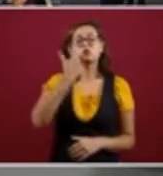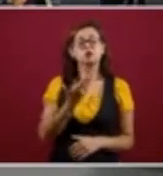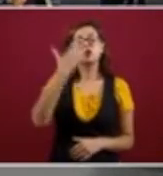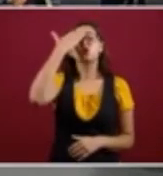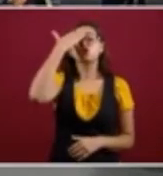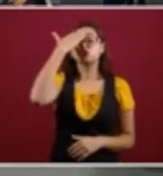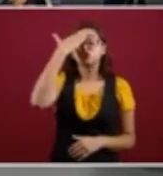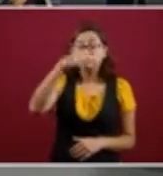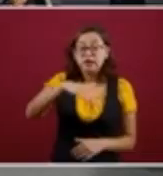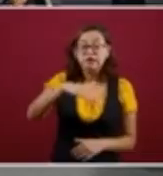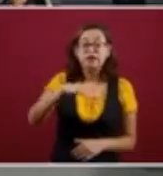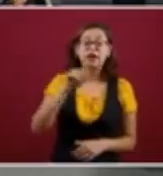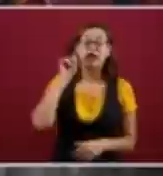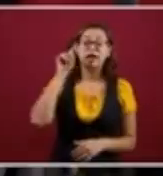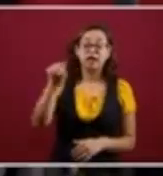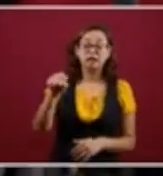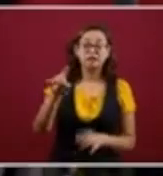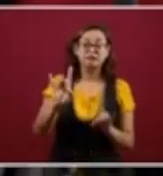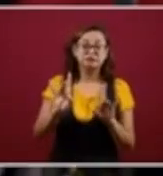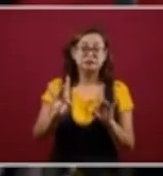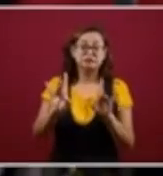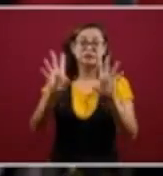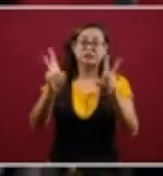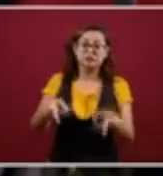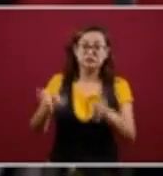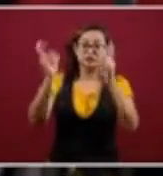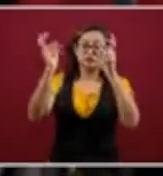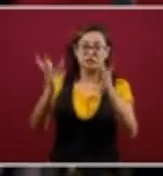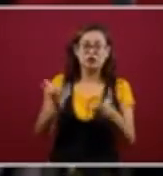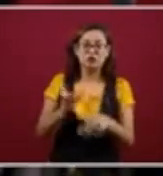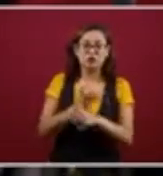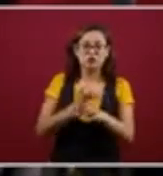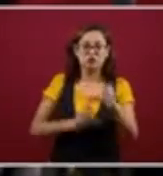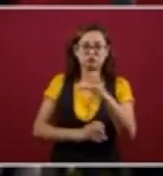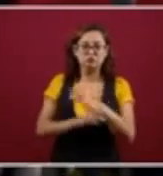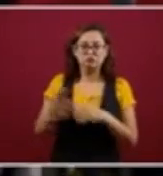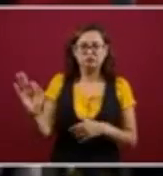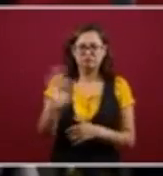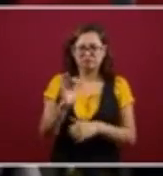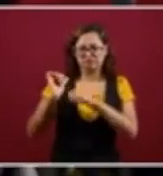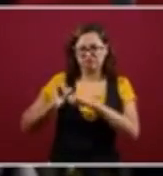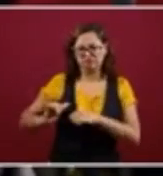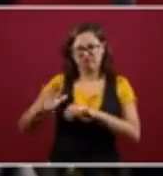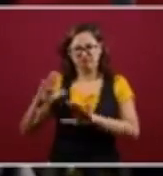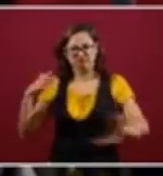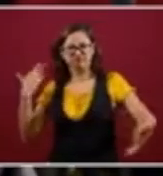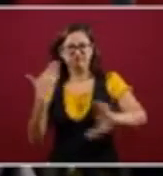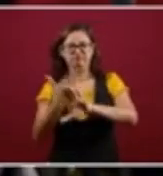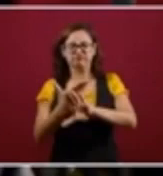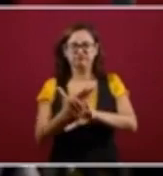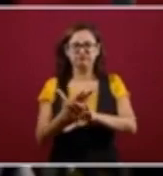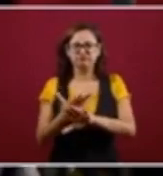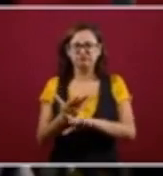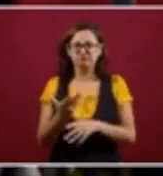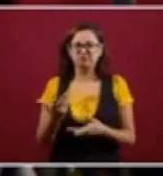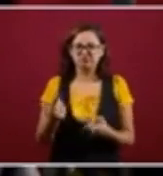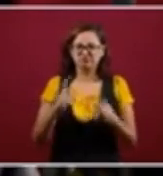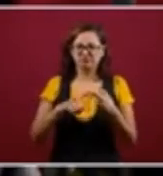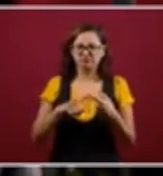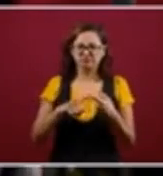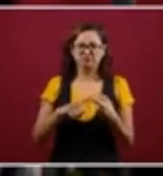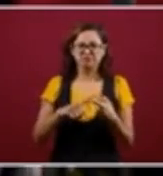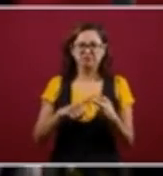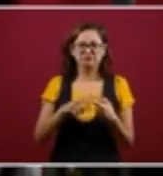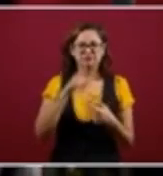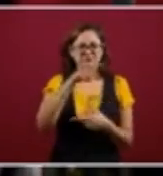en la sede de los poderes no es un desafío al, justamente a las autoridades federales. Tenemos este asalto